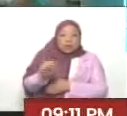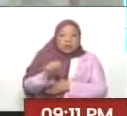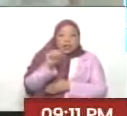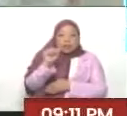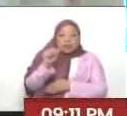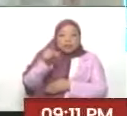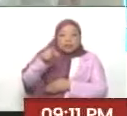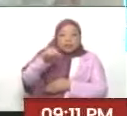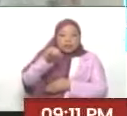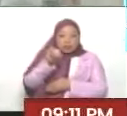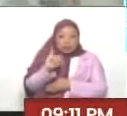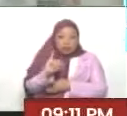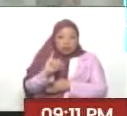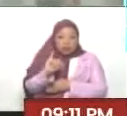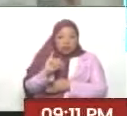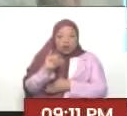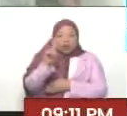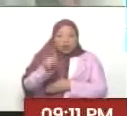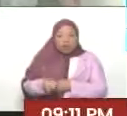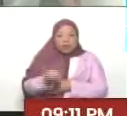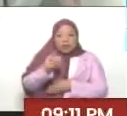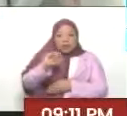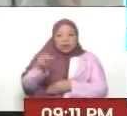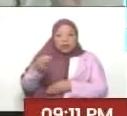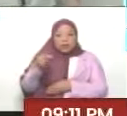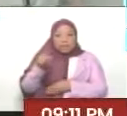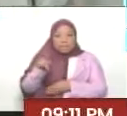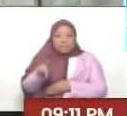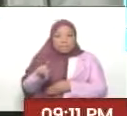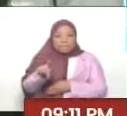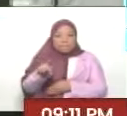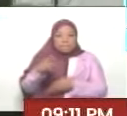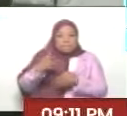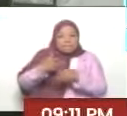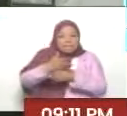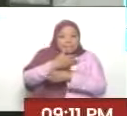autoriza el IGP por... ¿Cómo se llama?